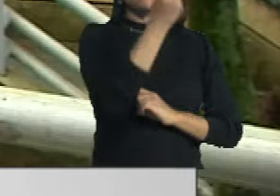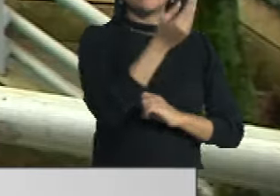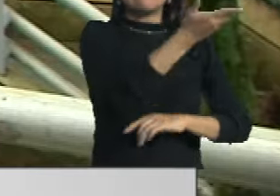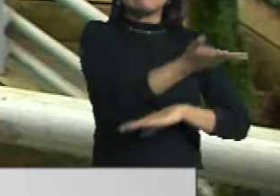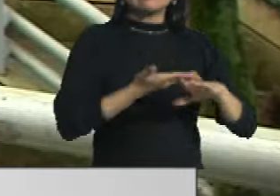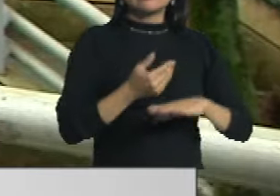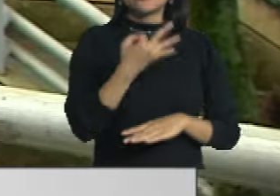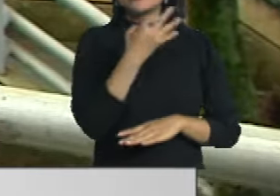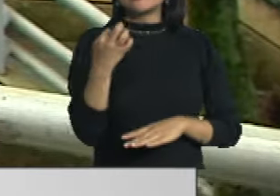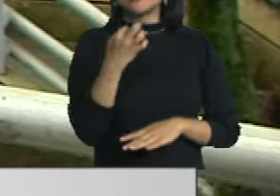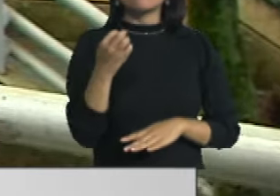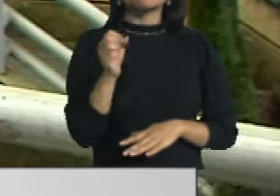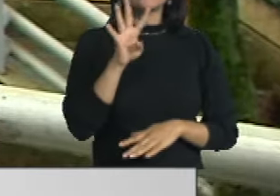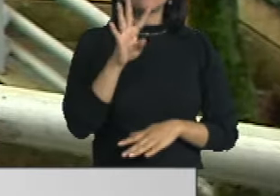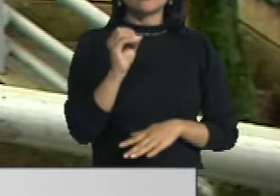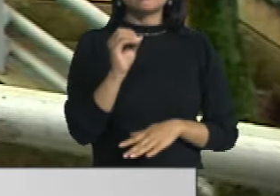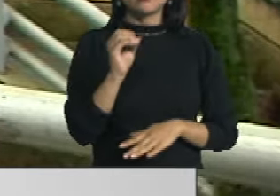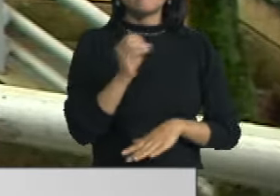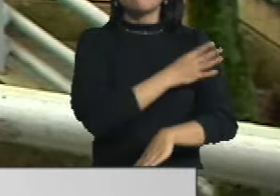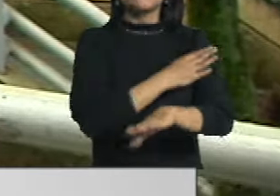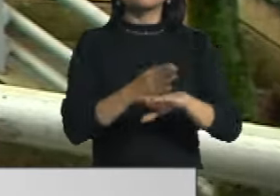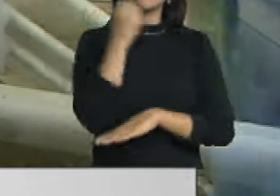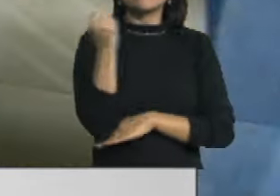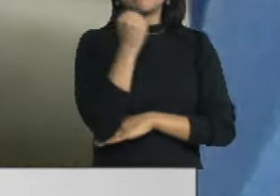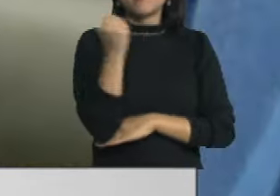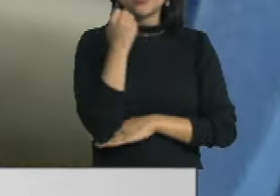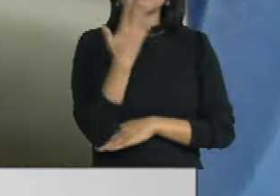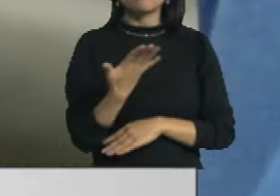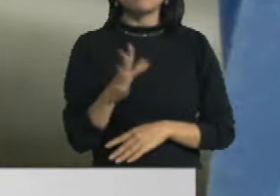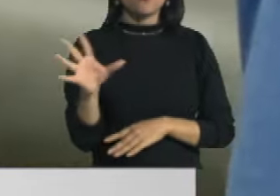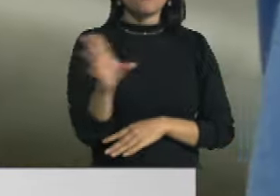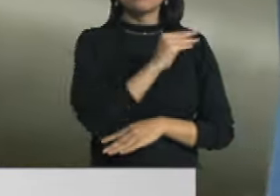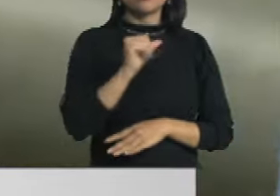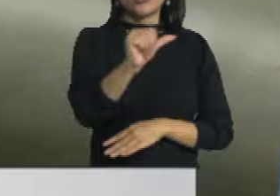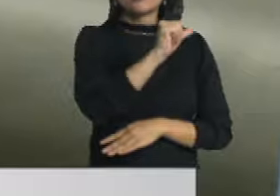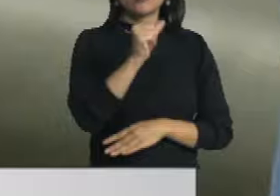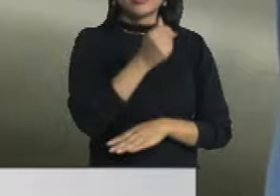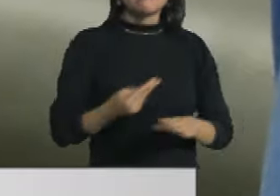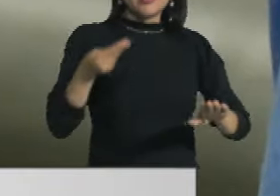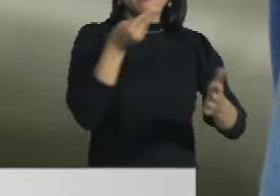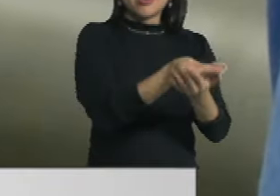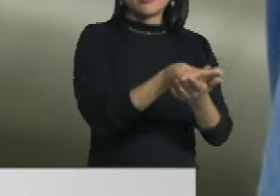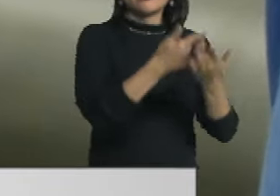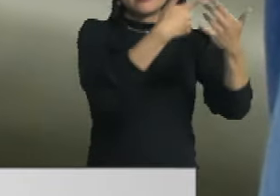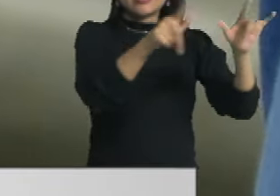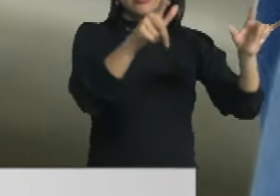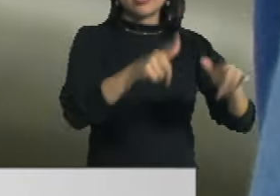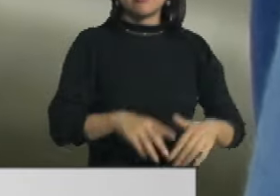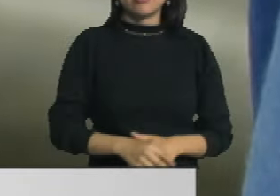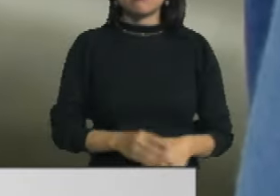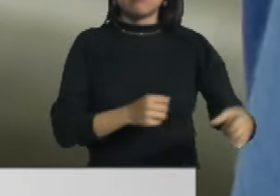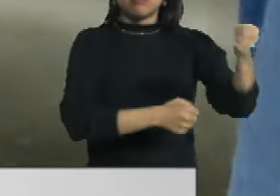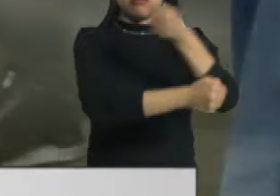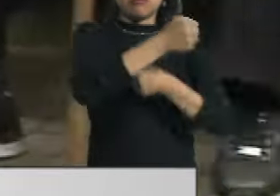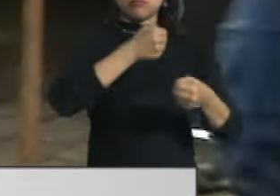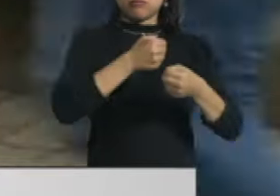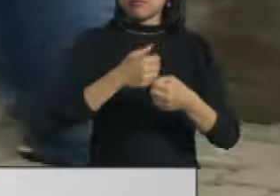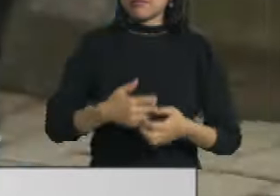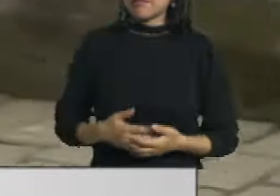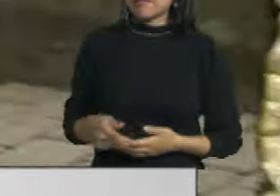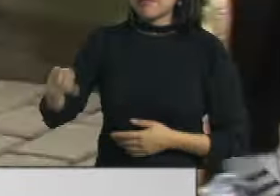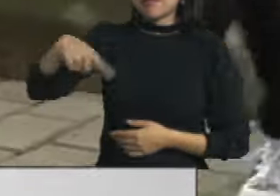todas. Y dice que está vendiendo las cosas que para pagar. Varias conversaciones como estos audios han despertado sospechas de las